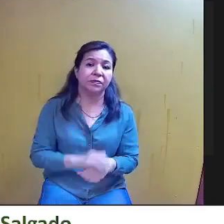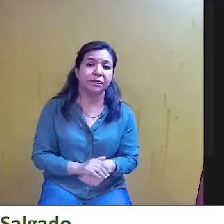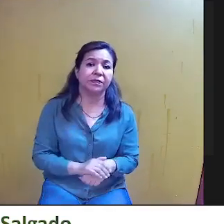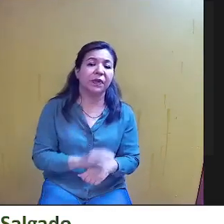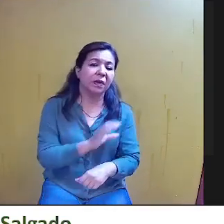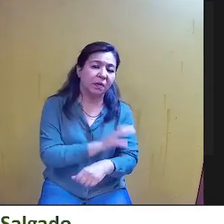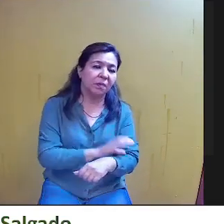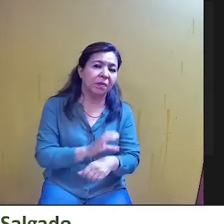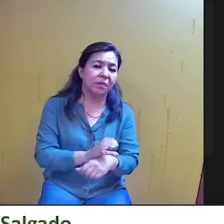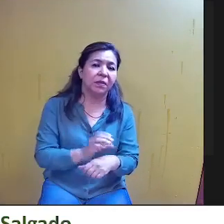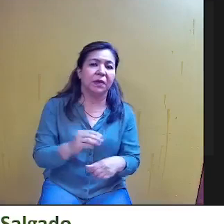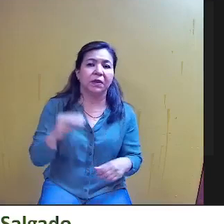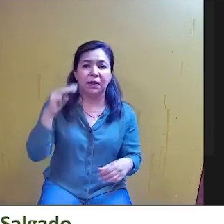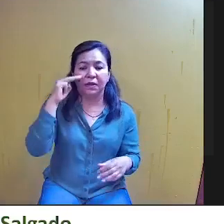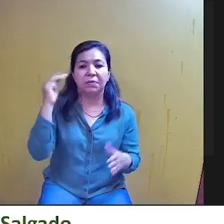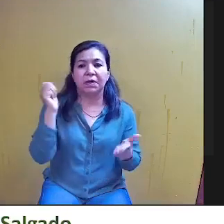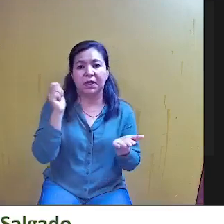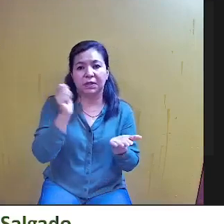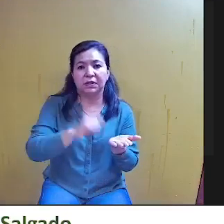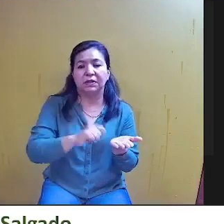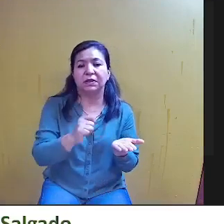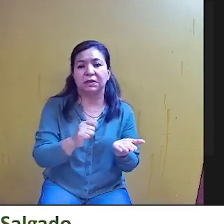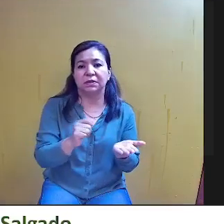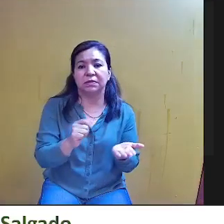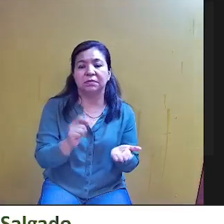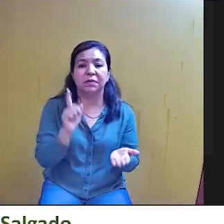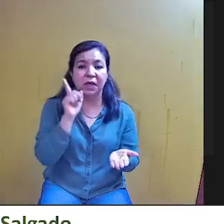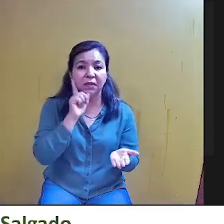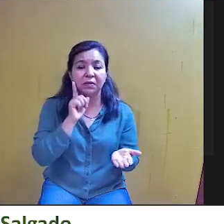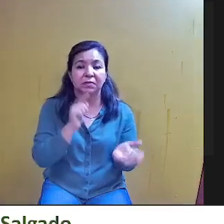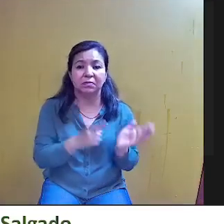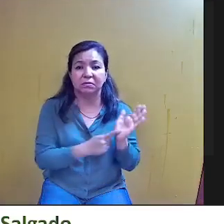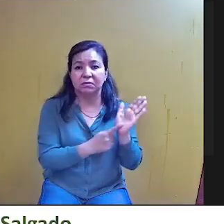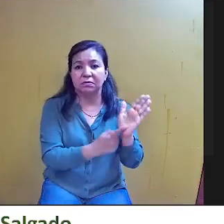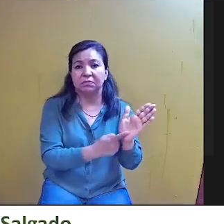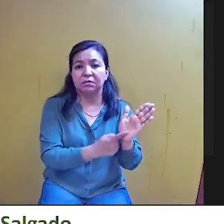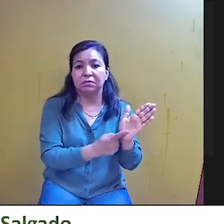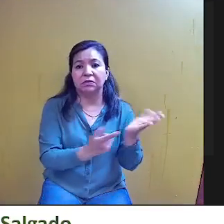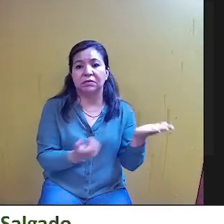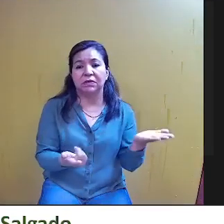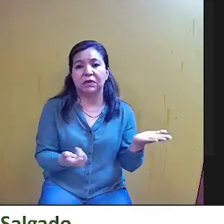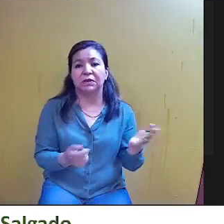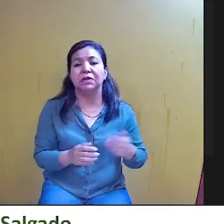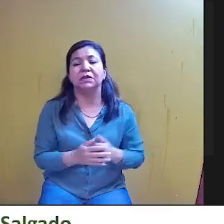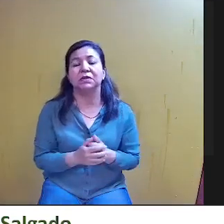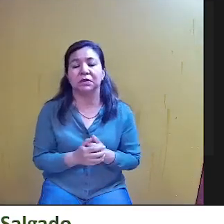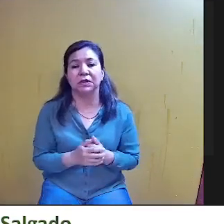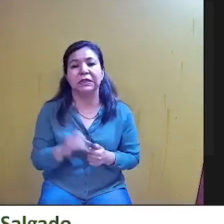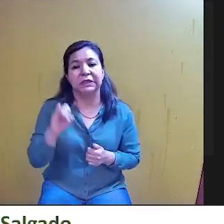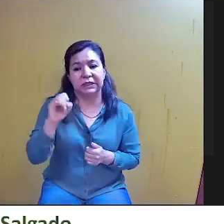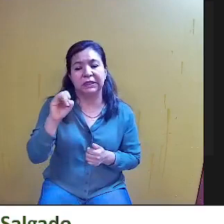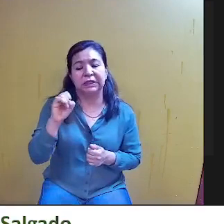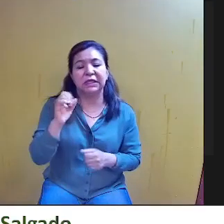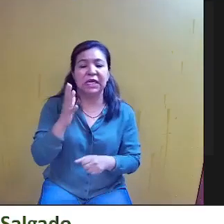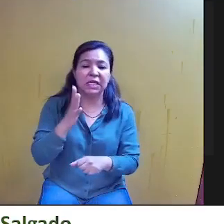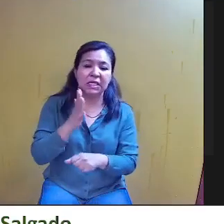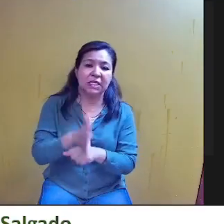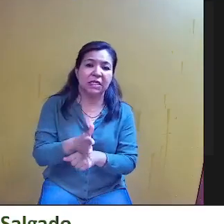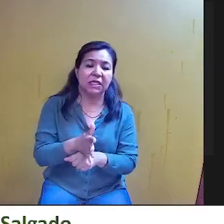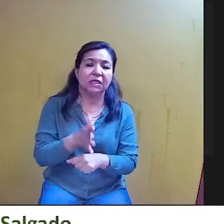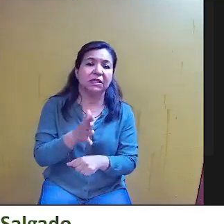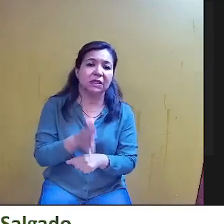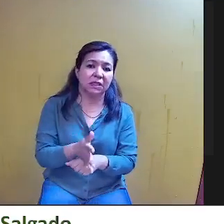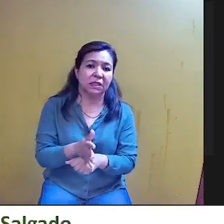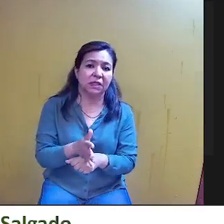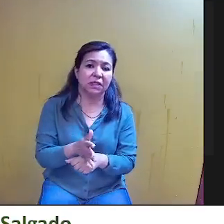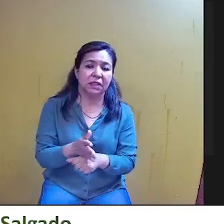magistrada, y estimo que se debe sancionar la conducta denunciada por los